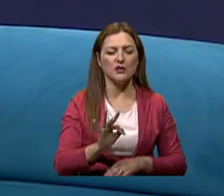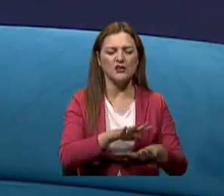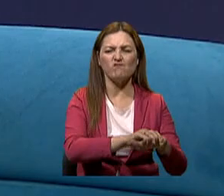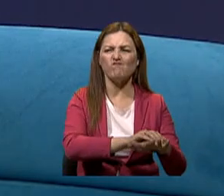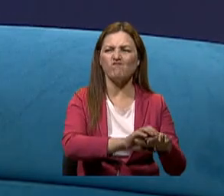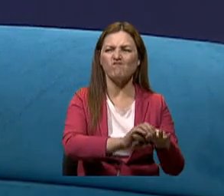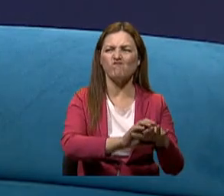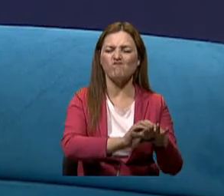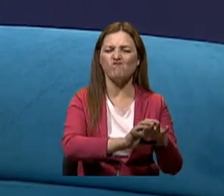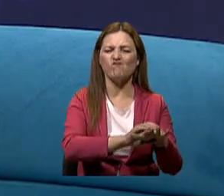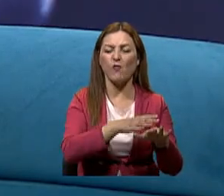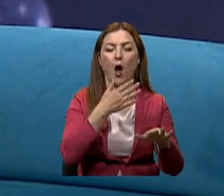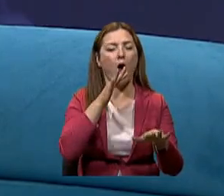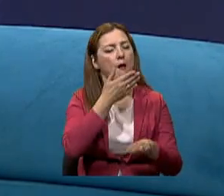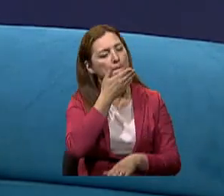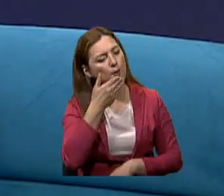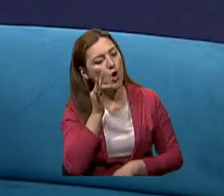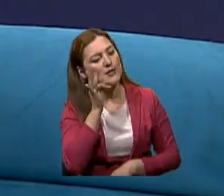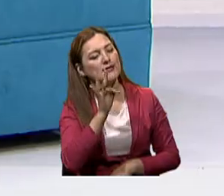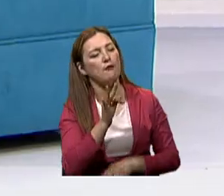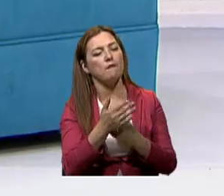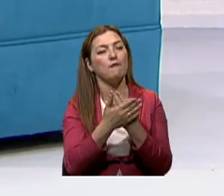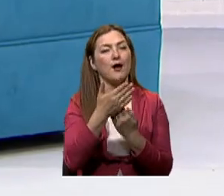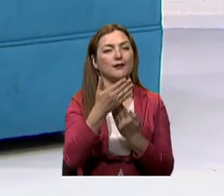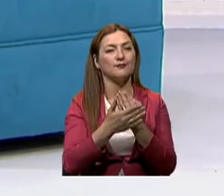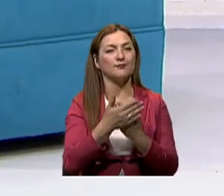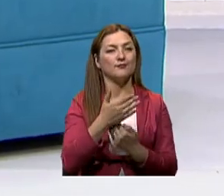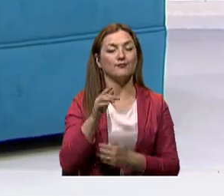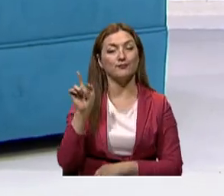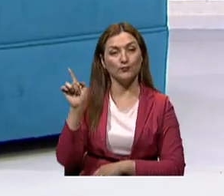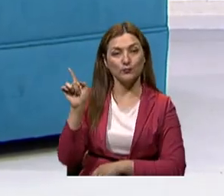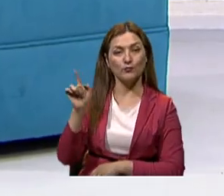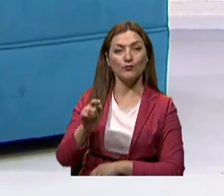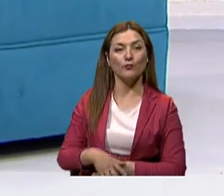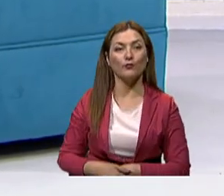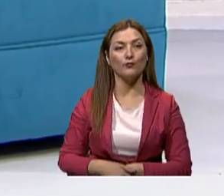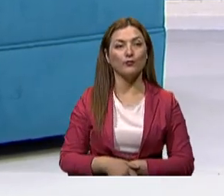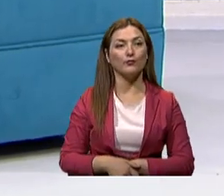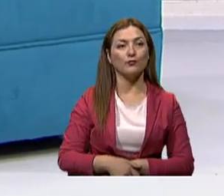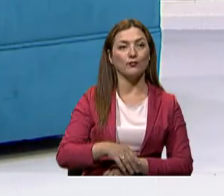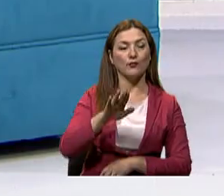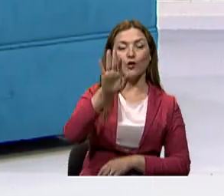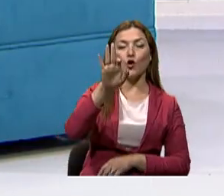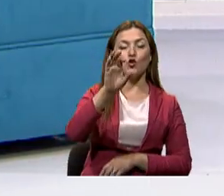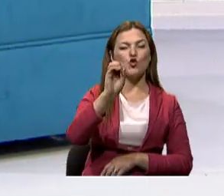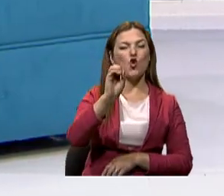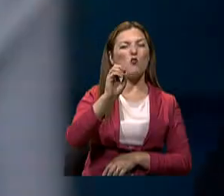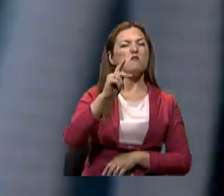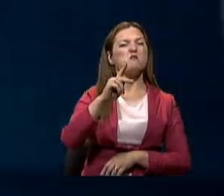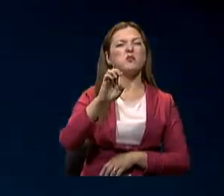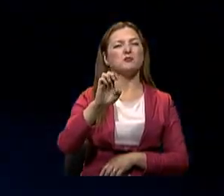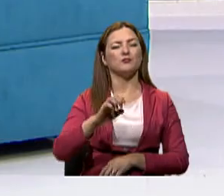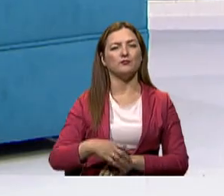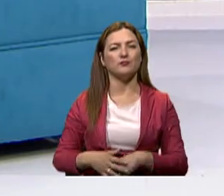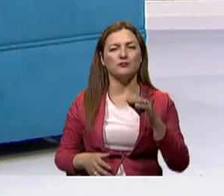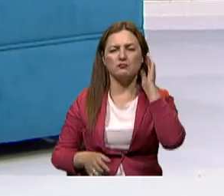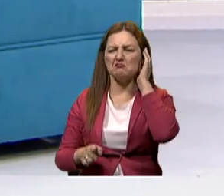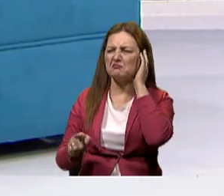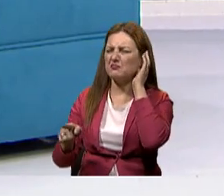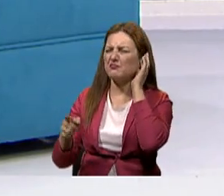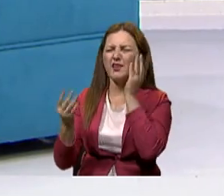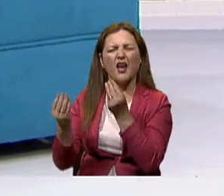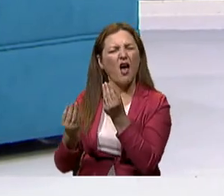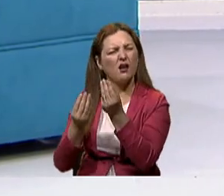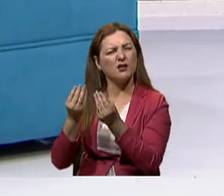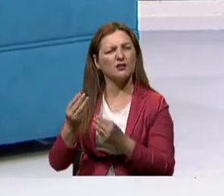entonces tenemos un examen. Uno muy fácil es este instrumento que se llama Doppler. ¿Eso qué hace este Lo que Doppler? hace esto es